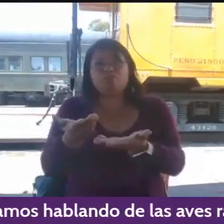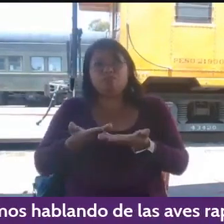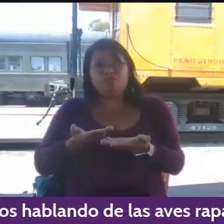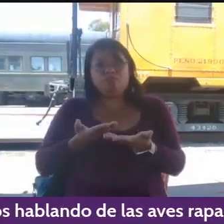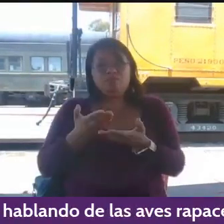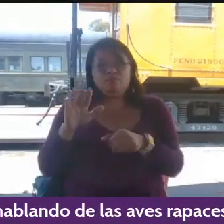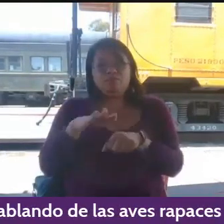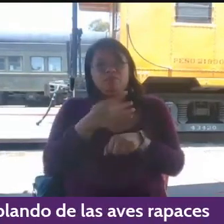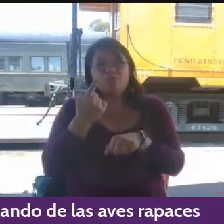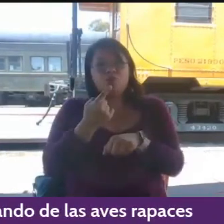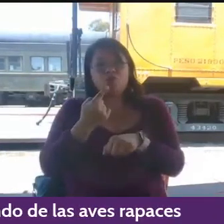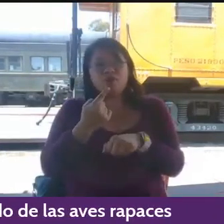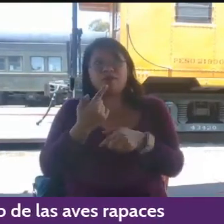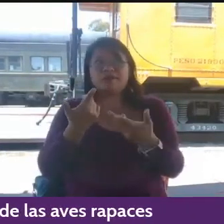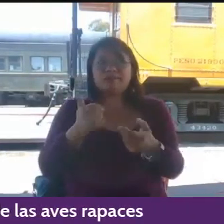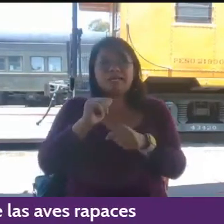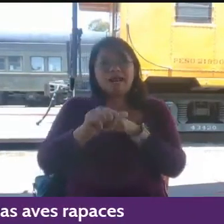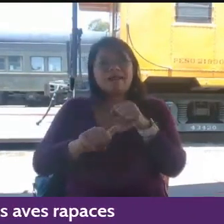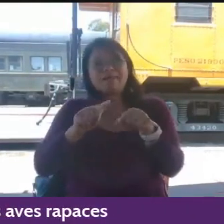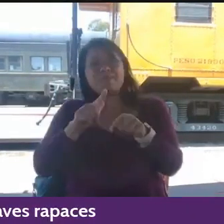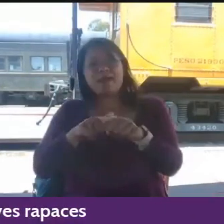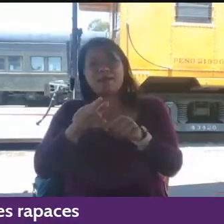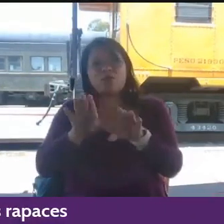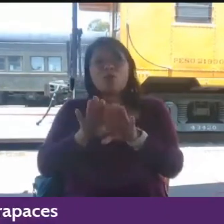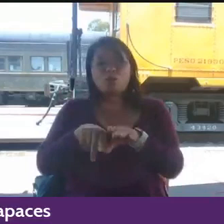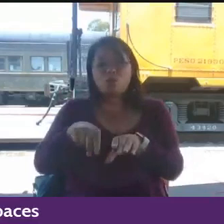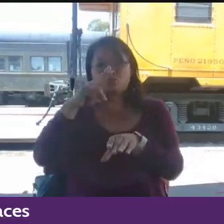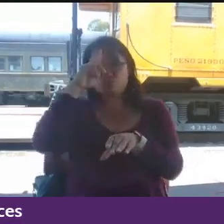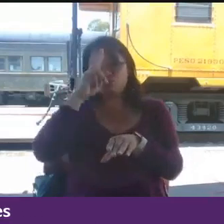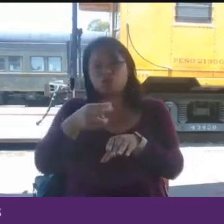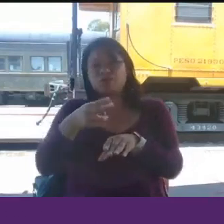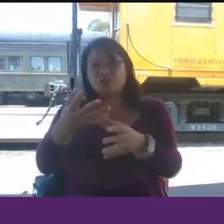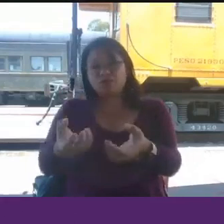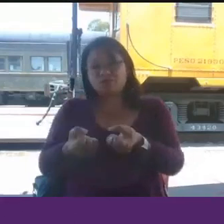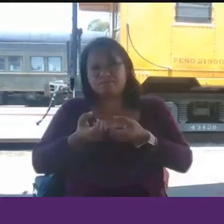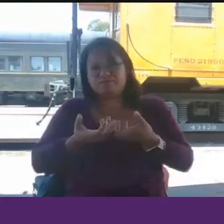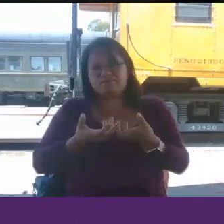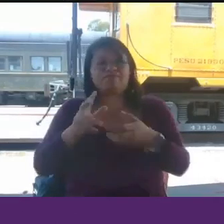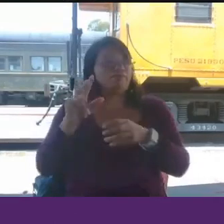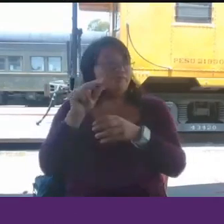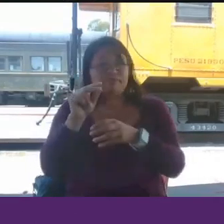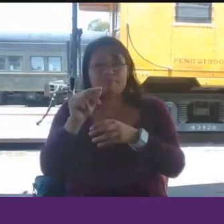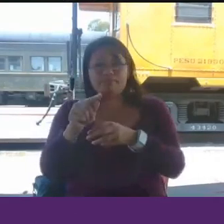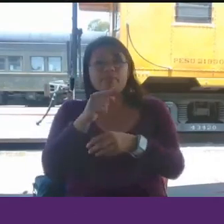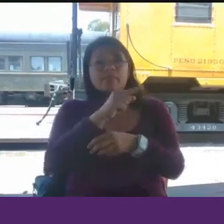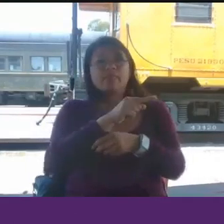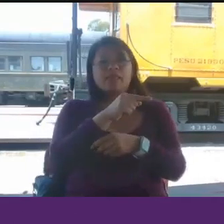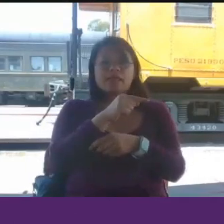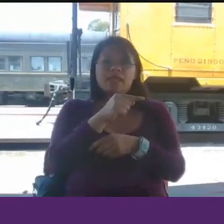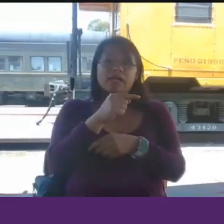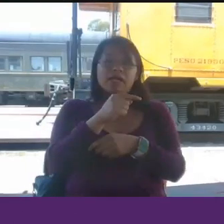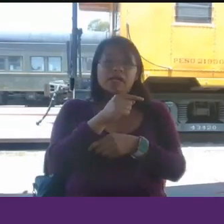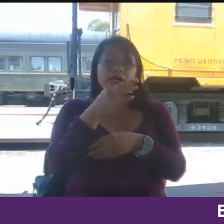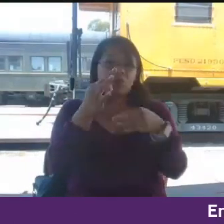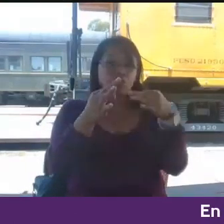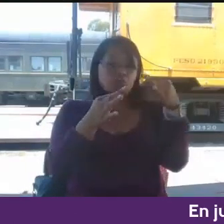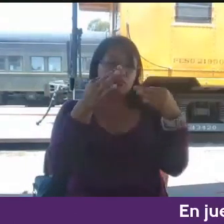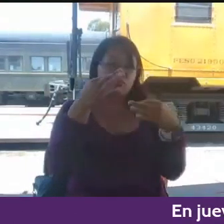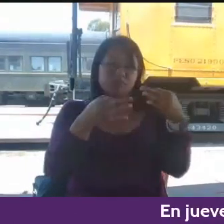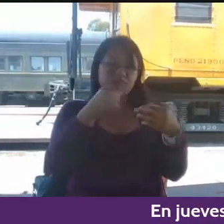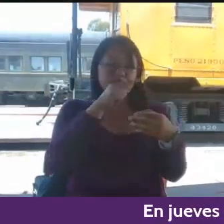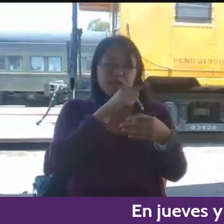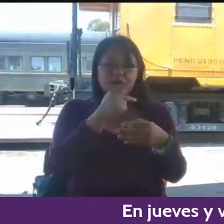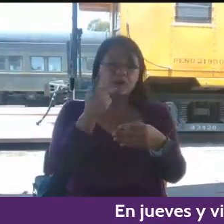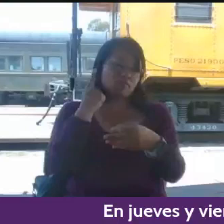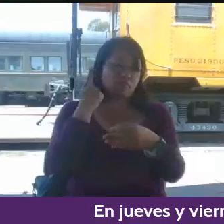tendré un animal que de cierta manera sería ilegal a la hora de que me hagan inspección. La Procuraduría me entrega los papeles de que ellos me dieron el animal y ya me